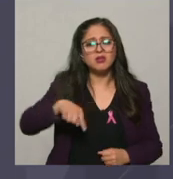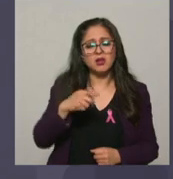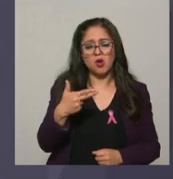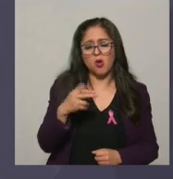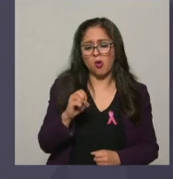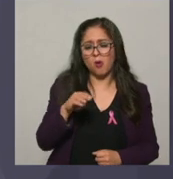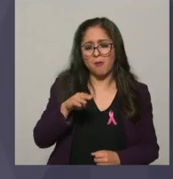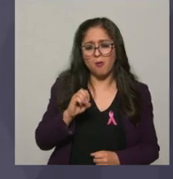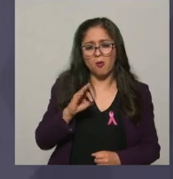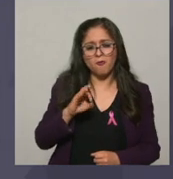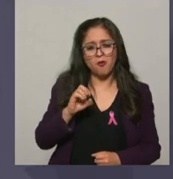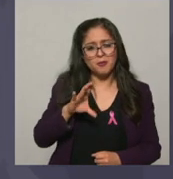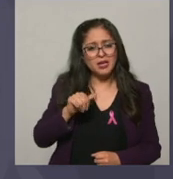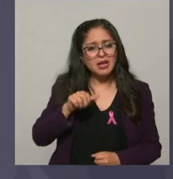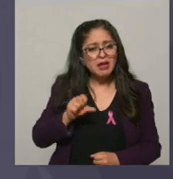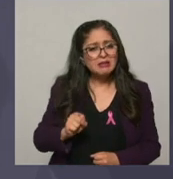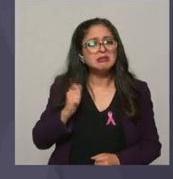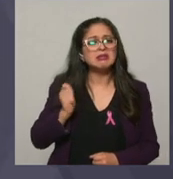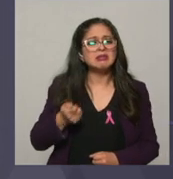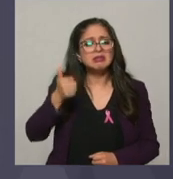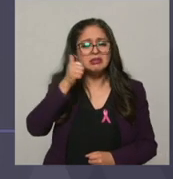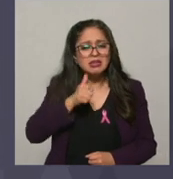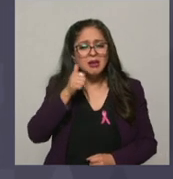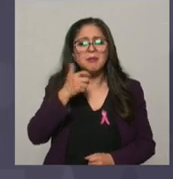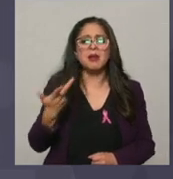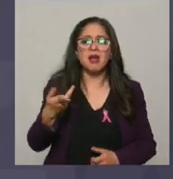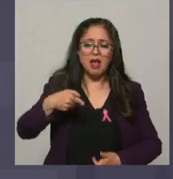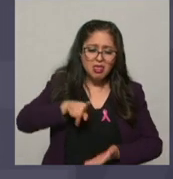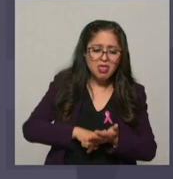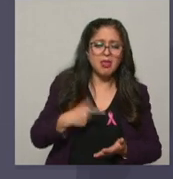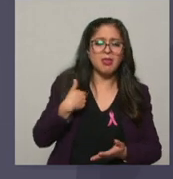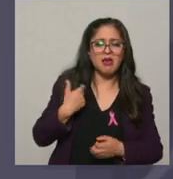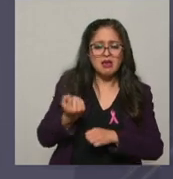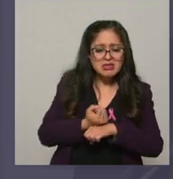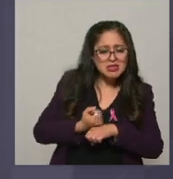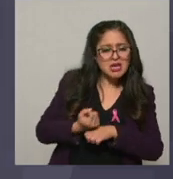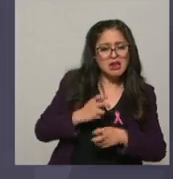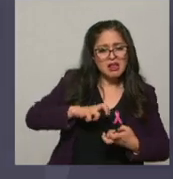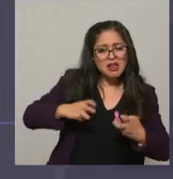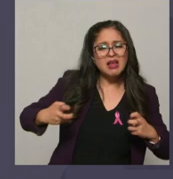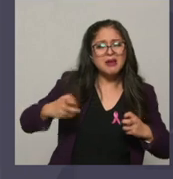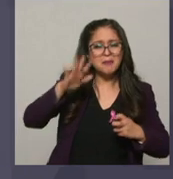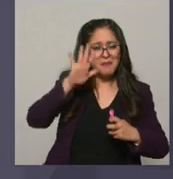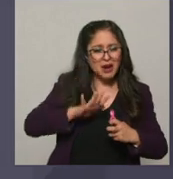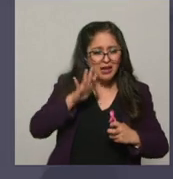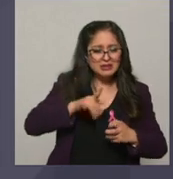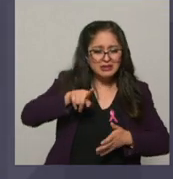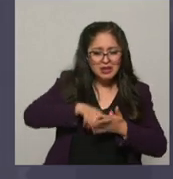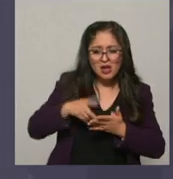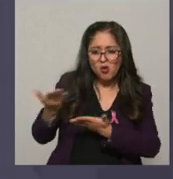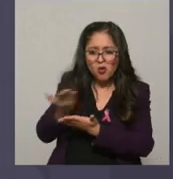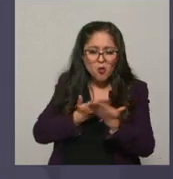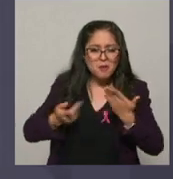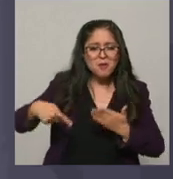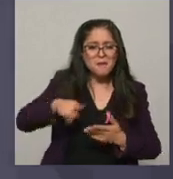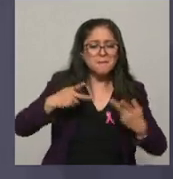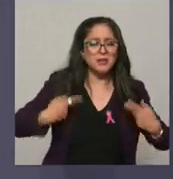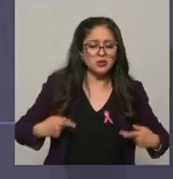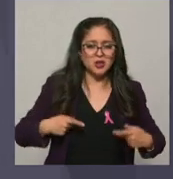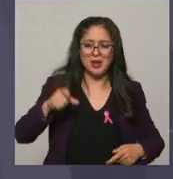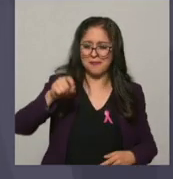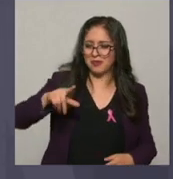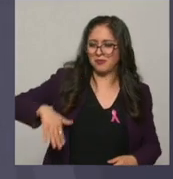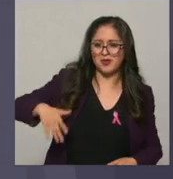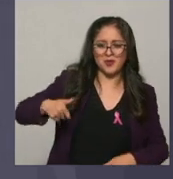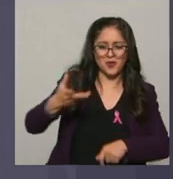que venimos jalando en el ADN colectivo. No, es real. Comentaba el compañero hace